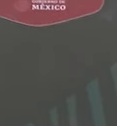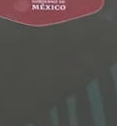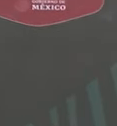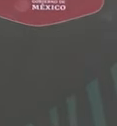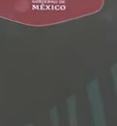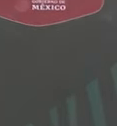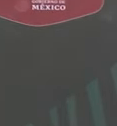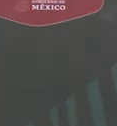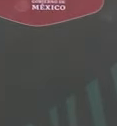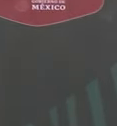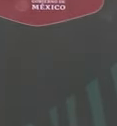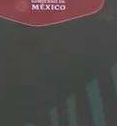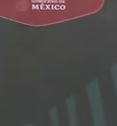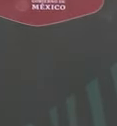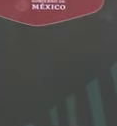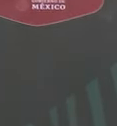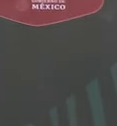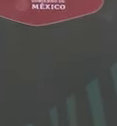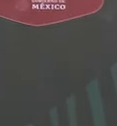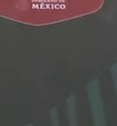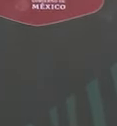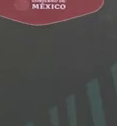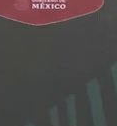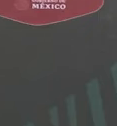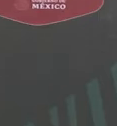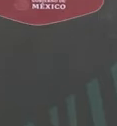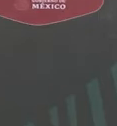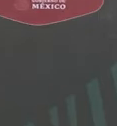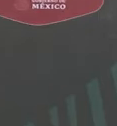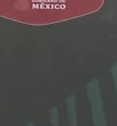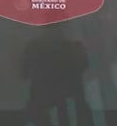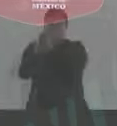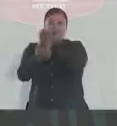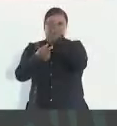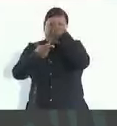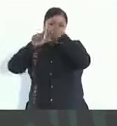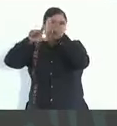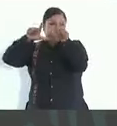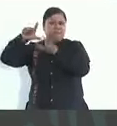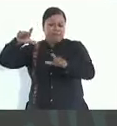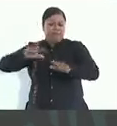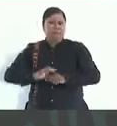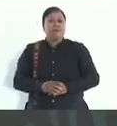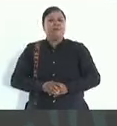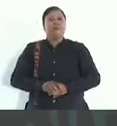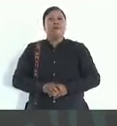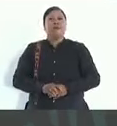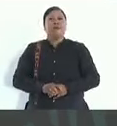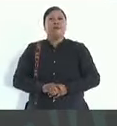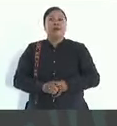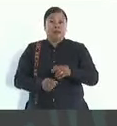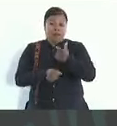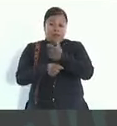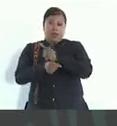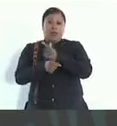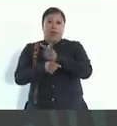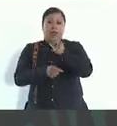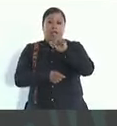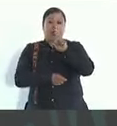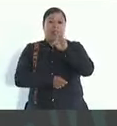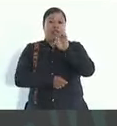Pardo, presidenta electa de los Estados Unidos Mexicanos, licenciado Adelfo